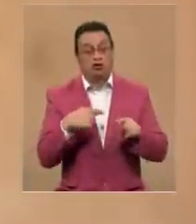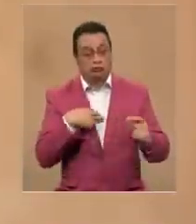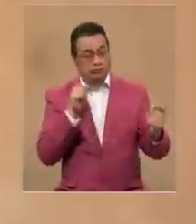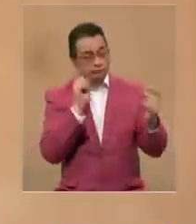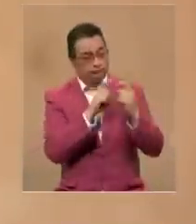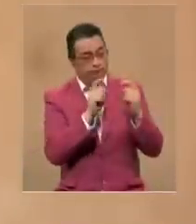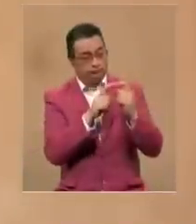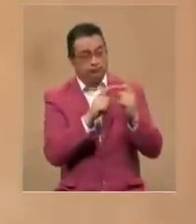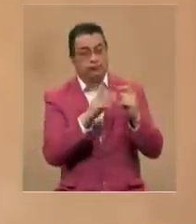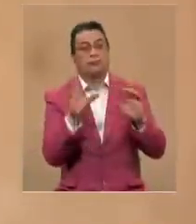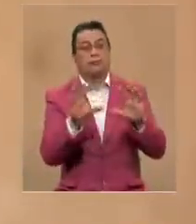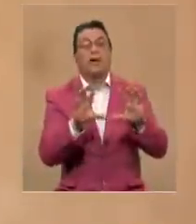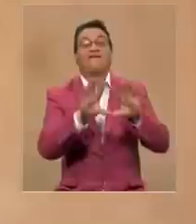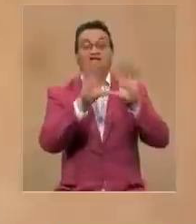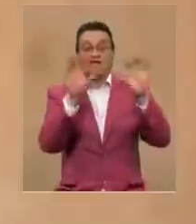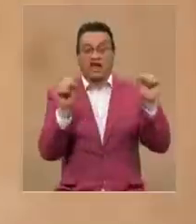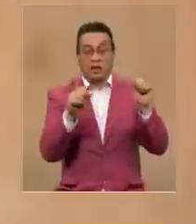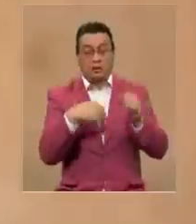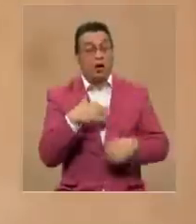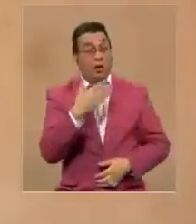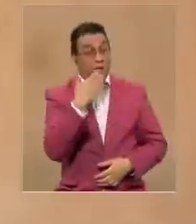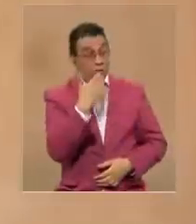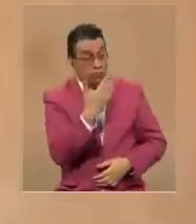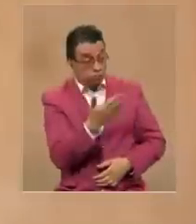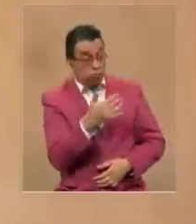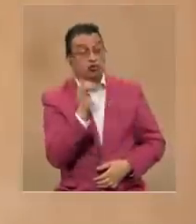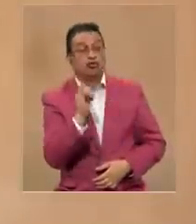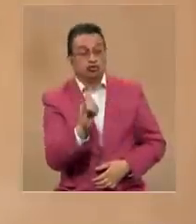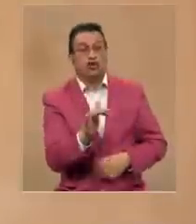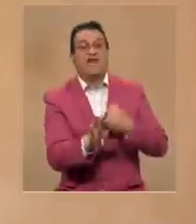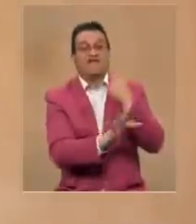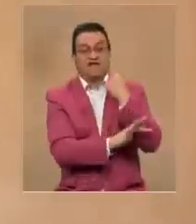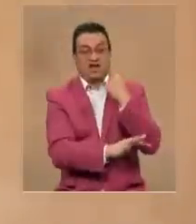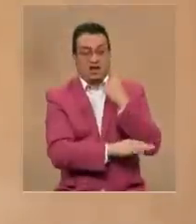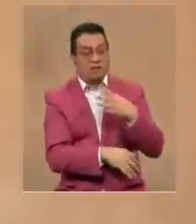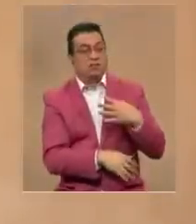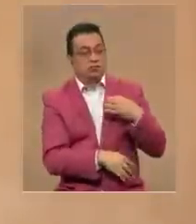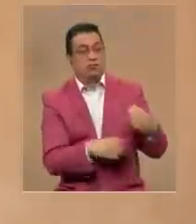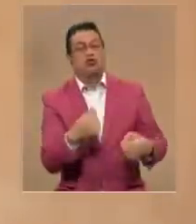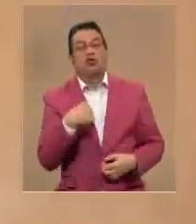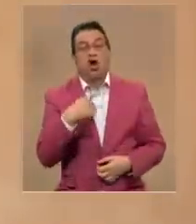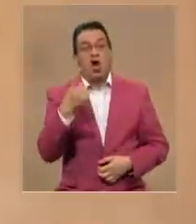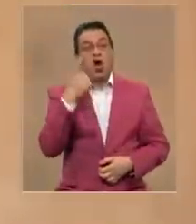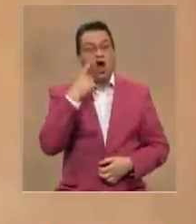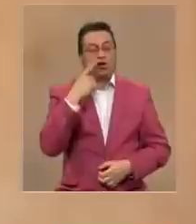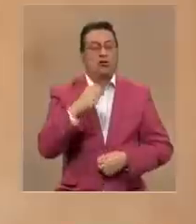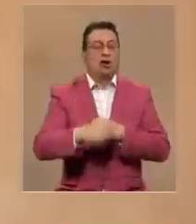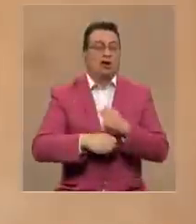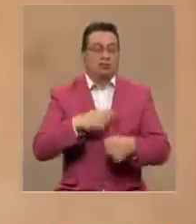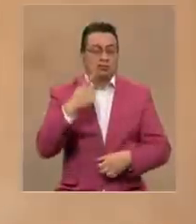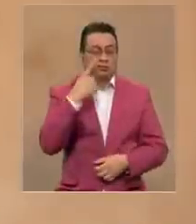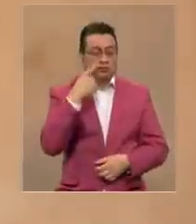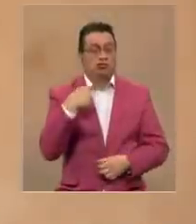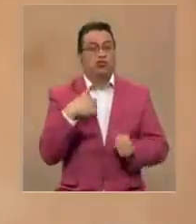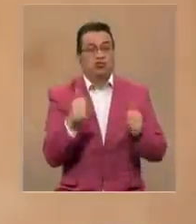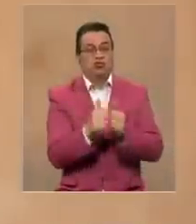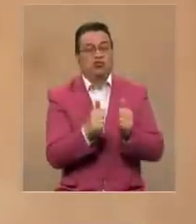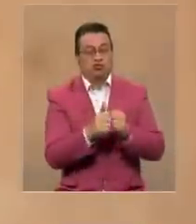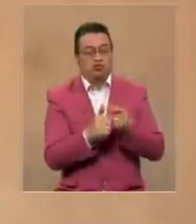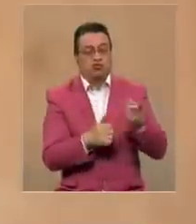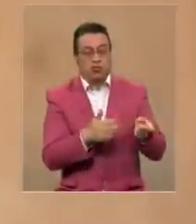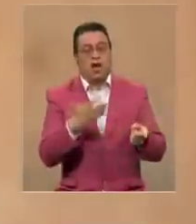con la fiscalía y si tengo que declarar, voy a declarar ante el fiscal, que yo al fiscal lo conozco de hace mucho tiempo, he tenido causas con él y no